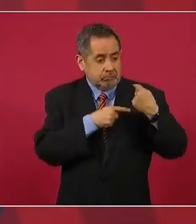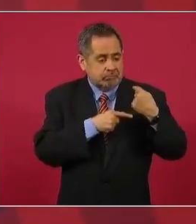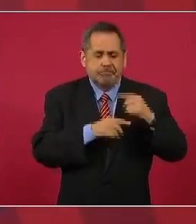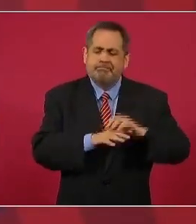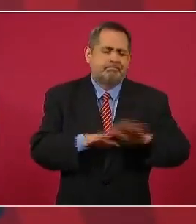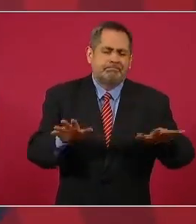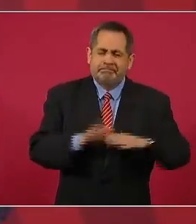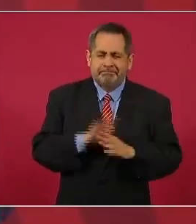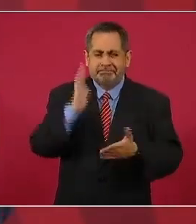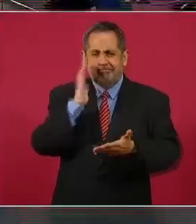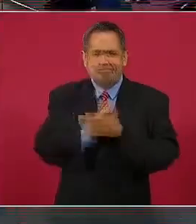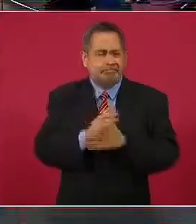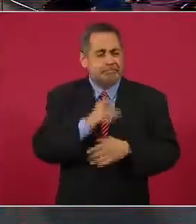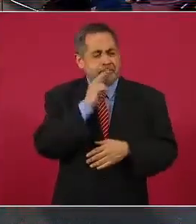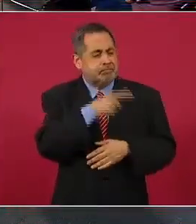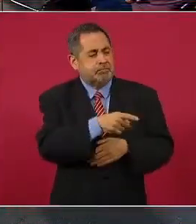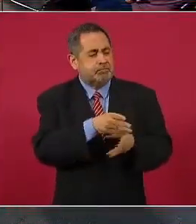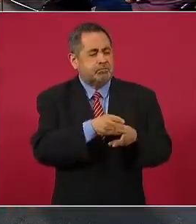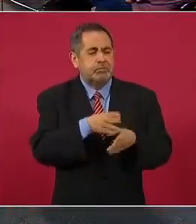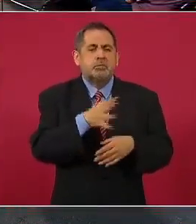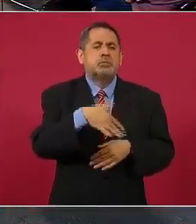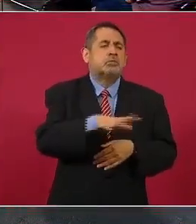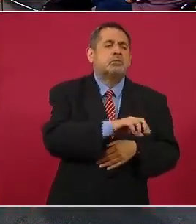ya que se dediquen a otra cosa.